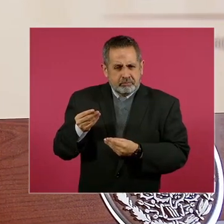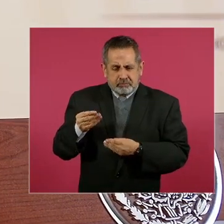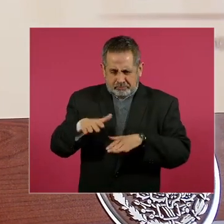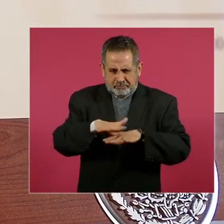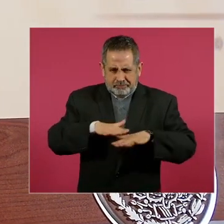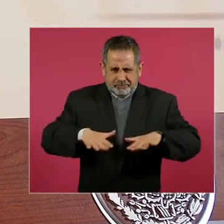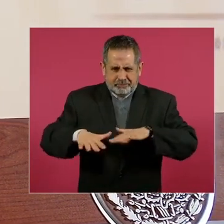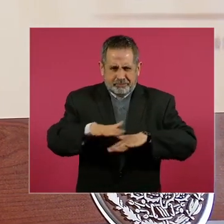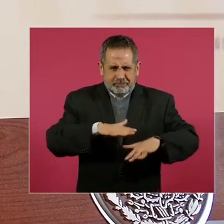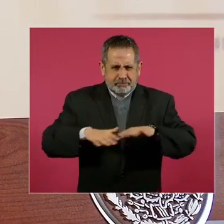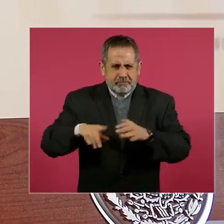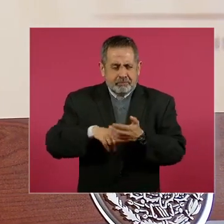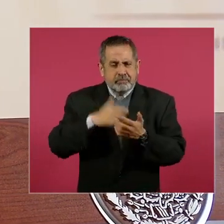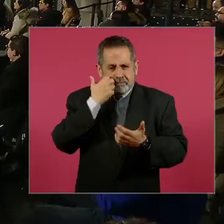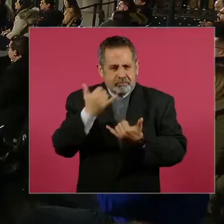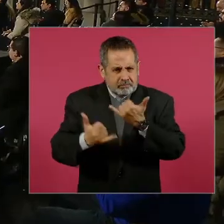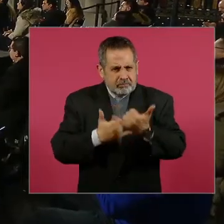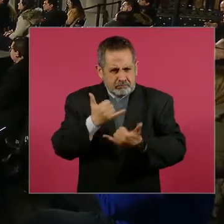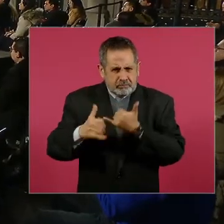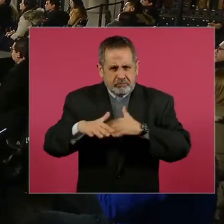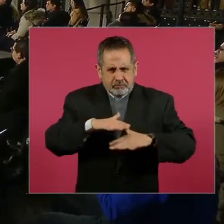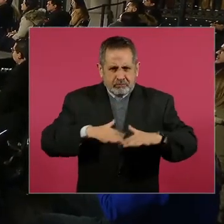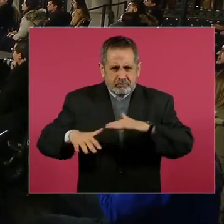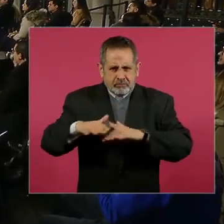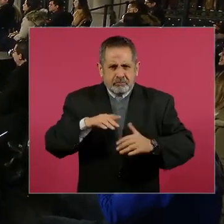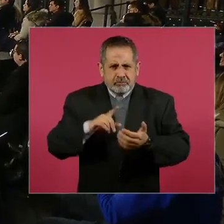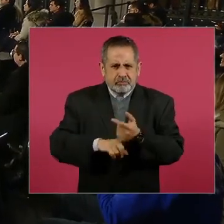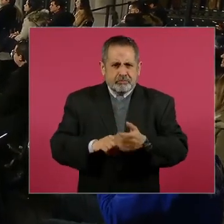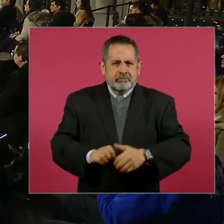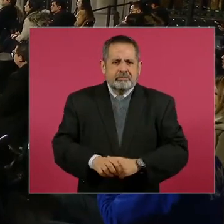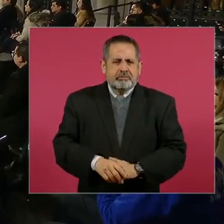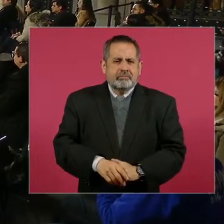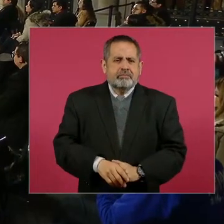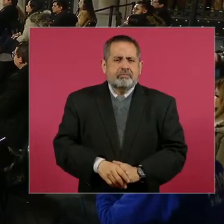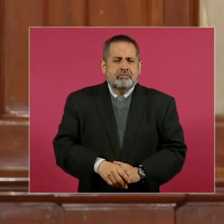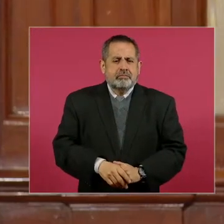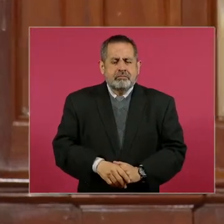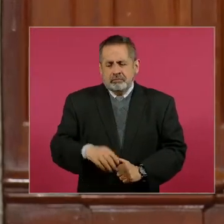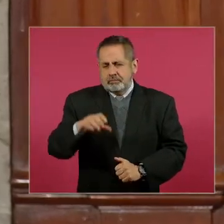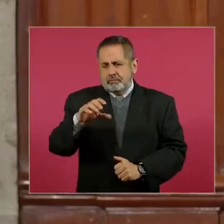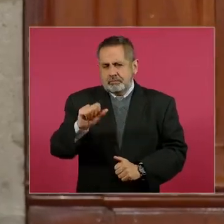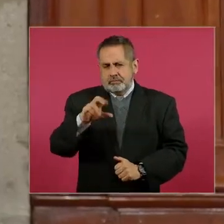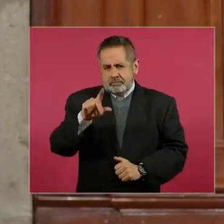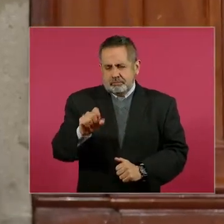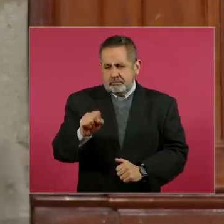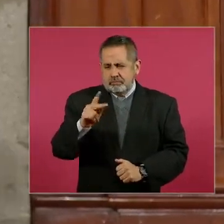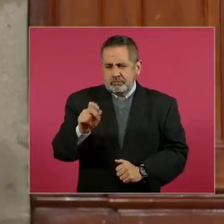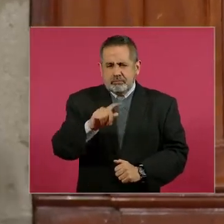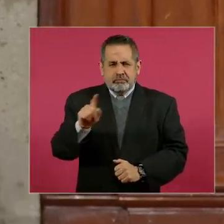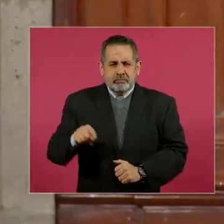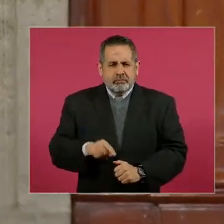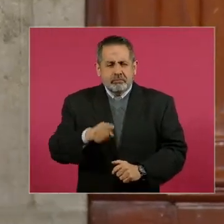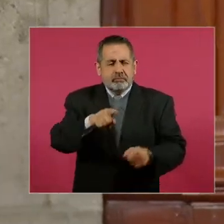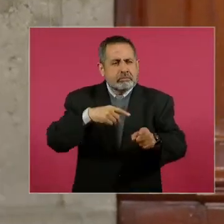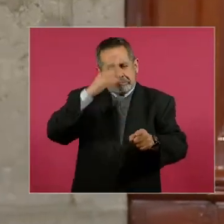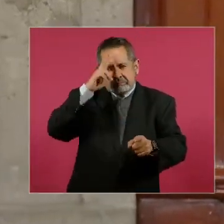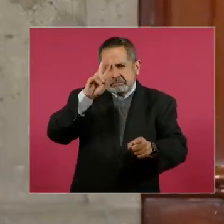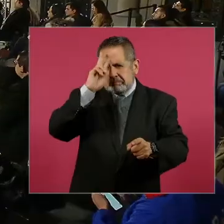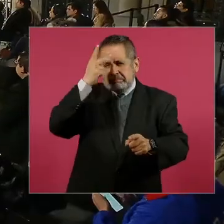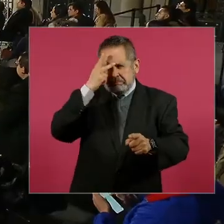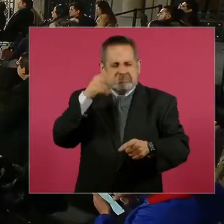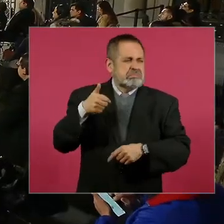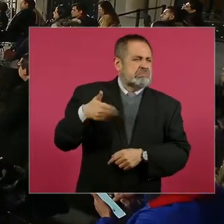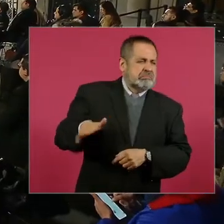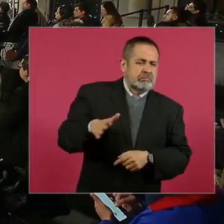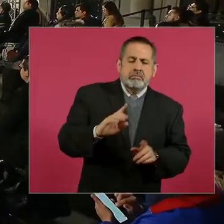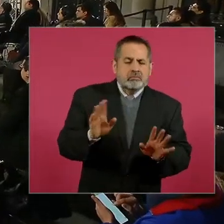el dominó, que quiere jugar dominó. Carlos Pozos, sí, porque se malinterpretó.